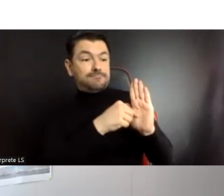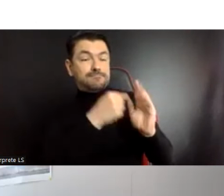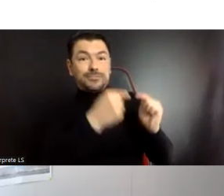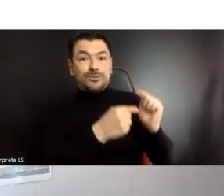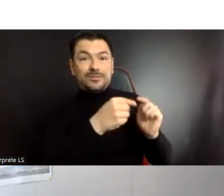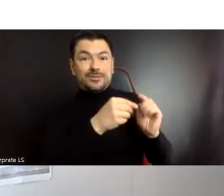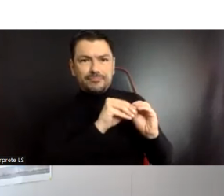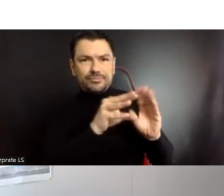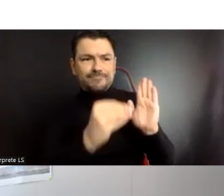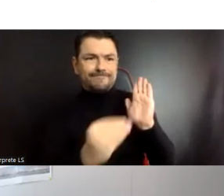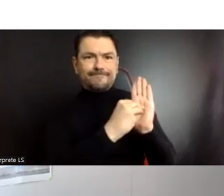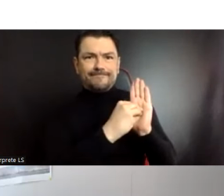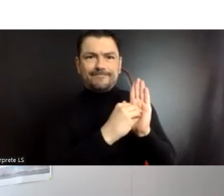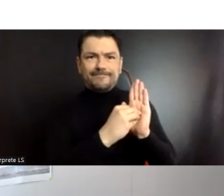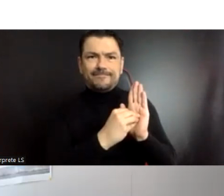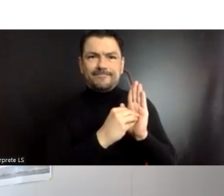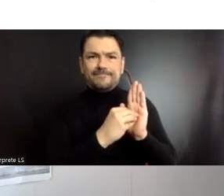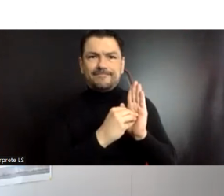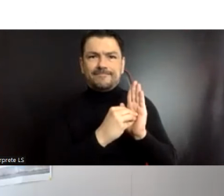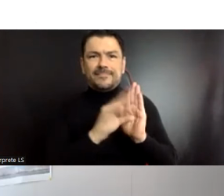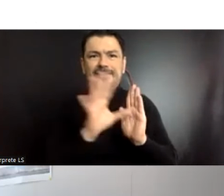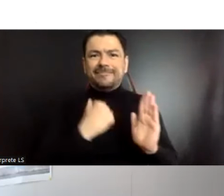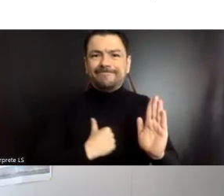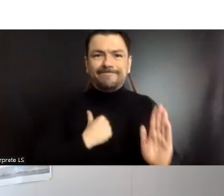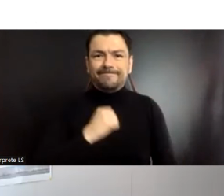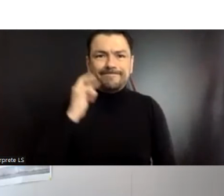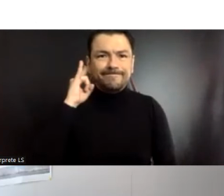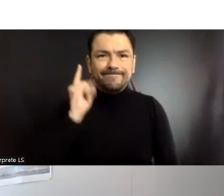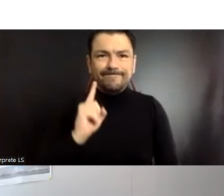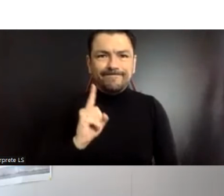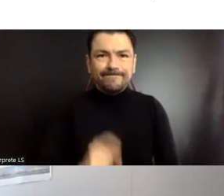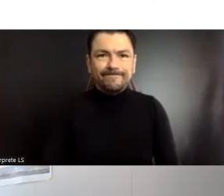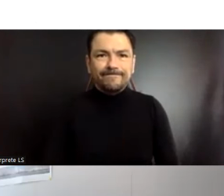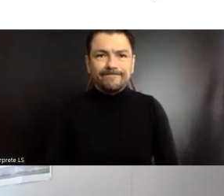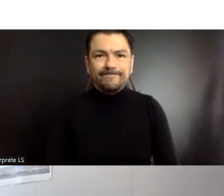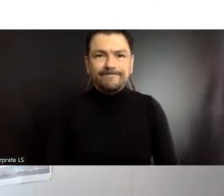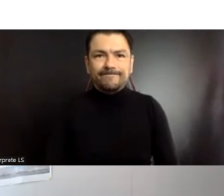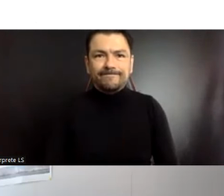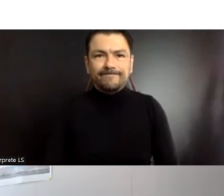Qué pena, su sonido es terrible. Esto va a requerir